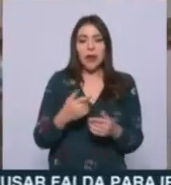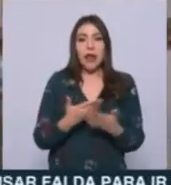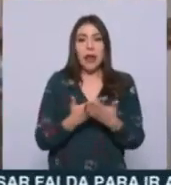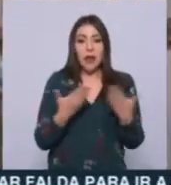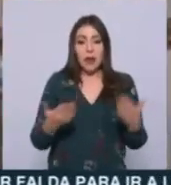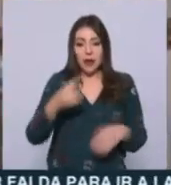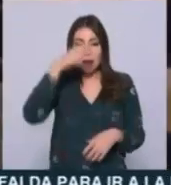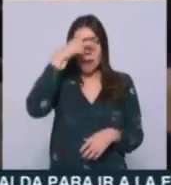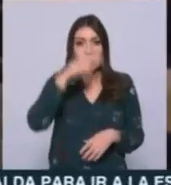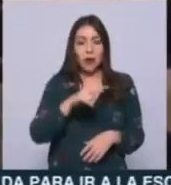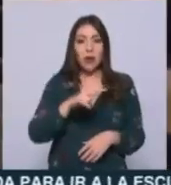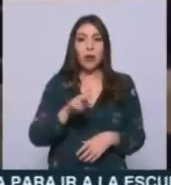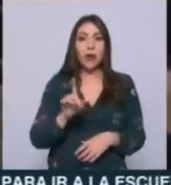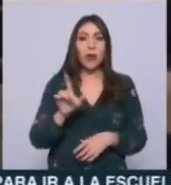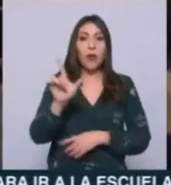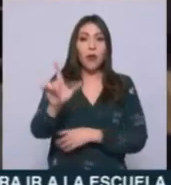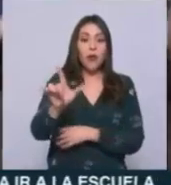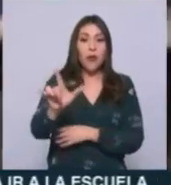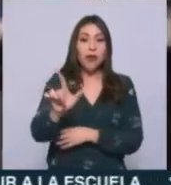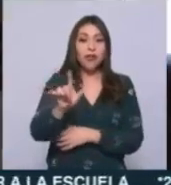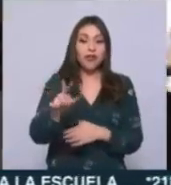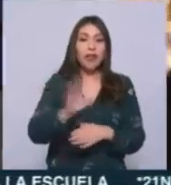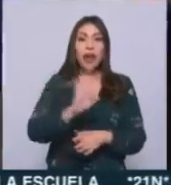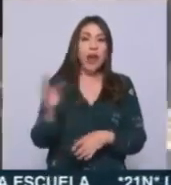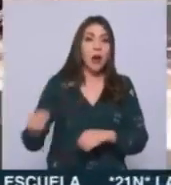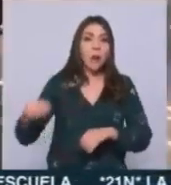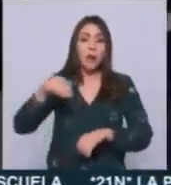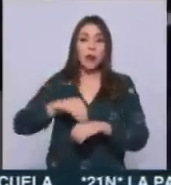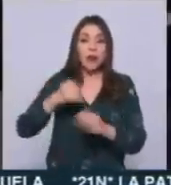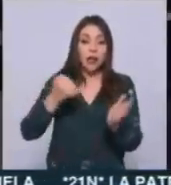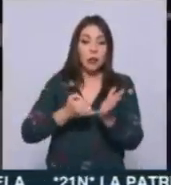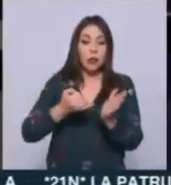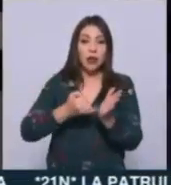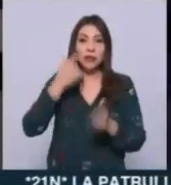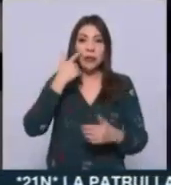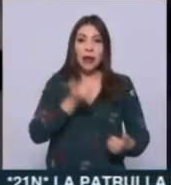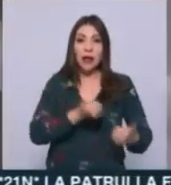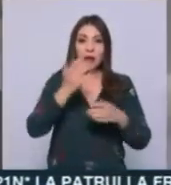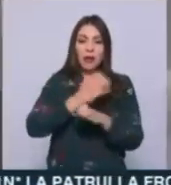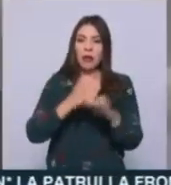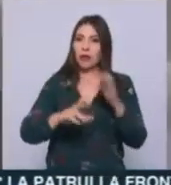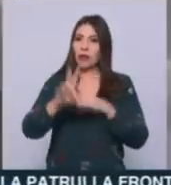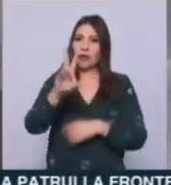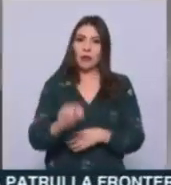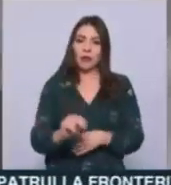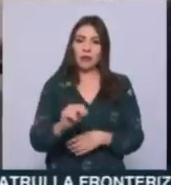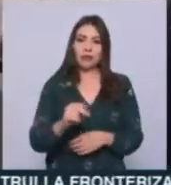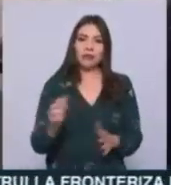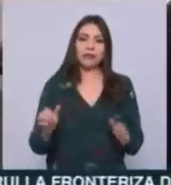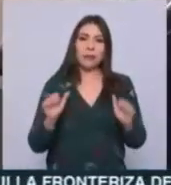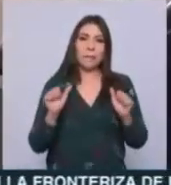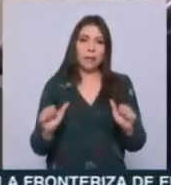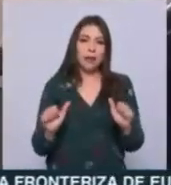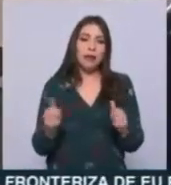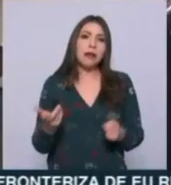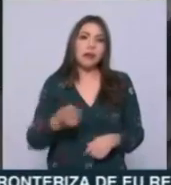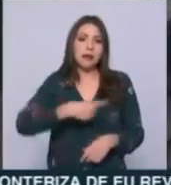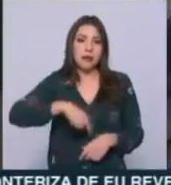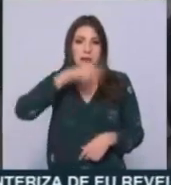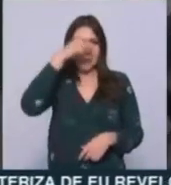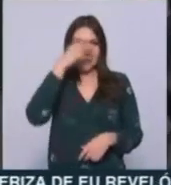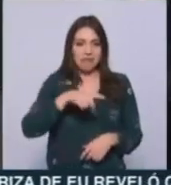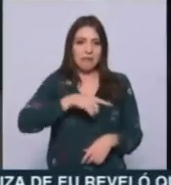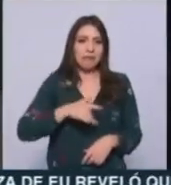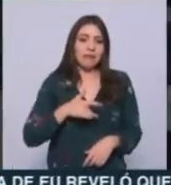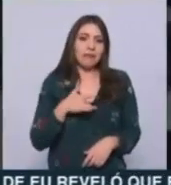del lunes, pues bueno, no estará con un tema arancelario. Eso, pues la verdad, yo creo que a cualquiera y a todos los mexicanos nos debe de llenar